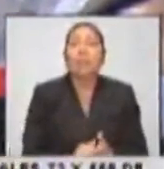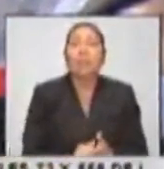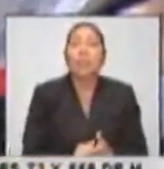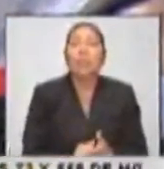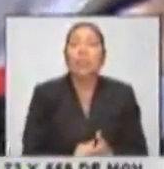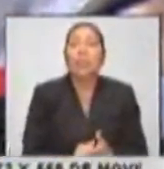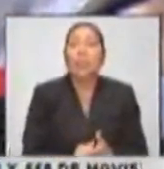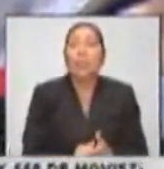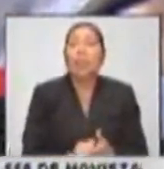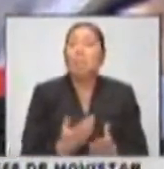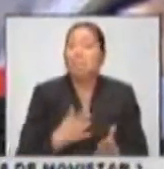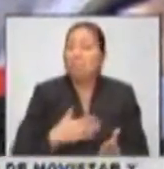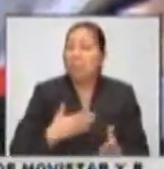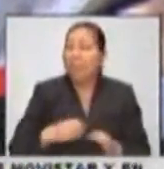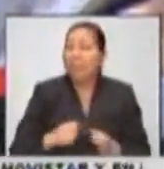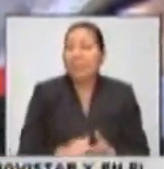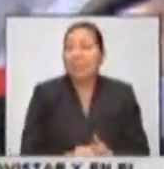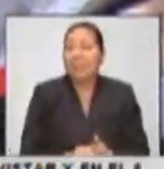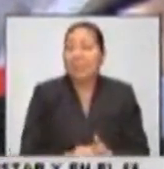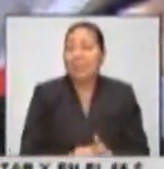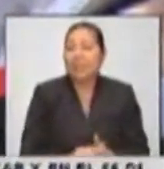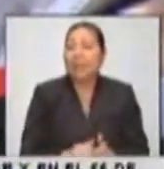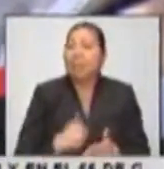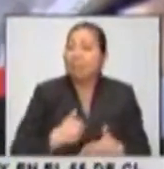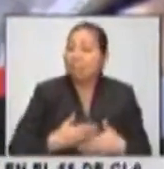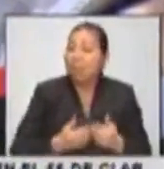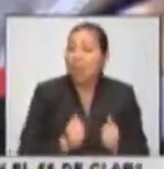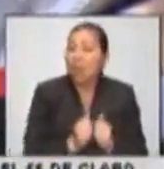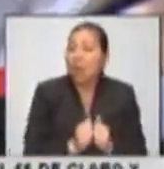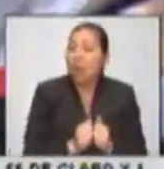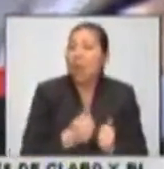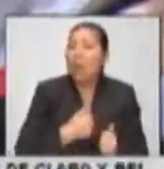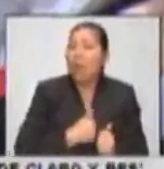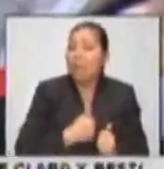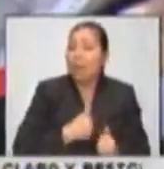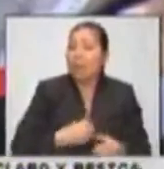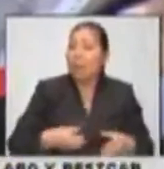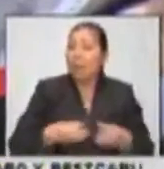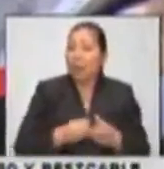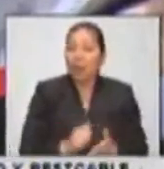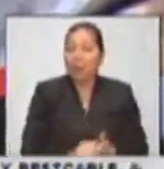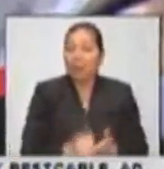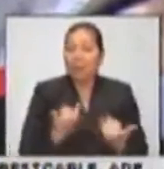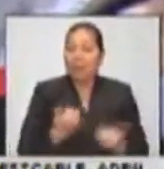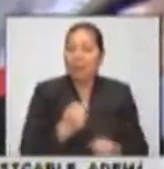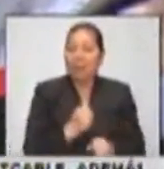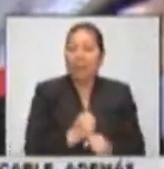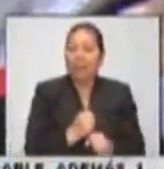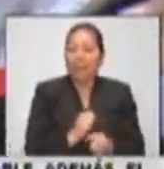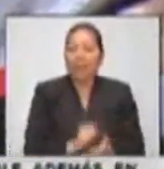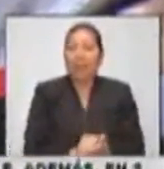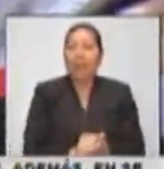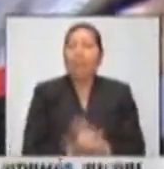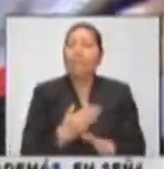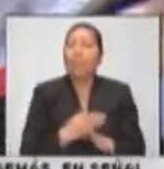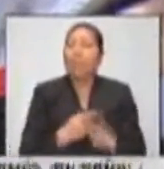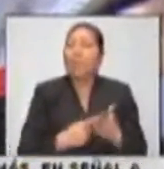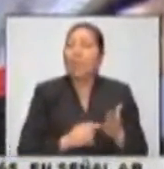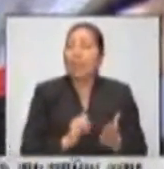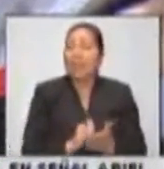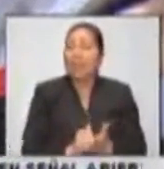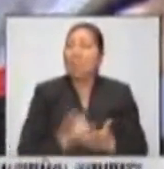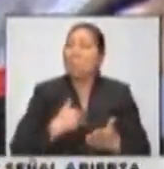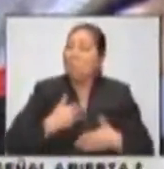la República, Poder Ejecutivo y consecuentemente con la propia comisión que estamos nosotros aquí trabajando, de tal manera